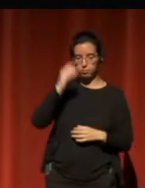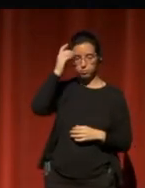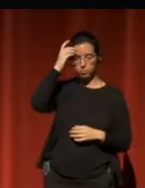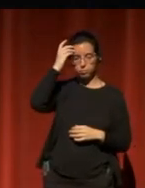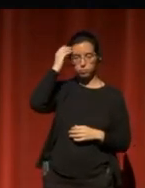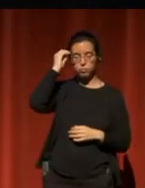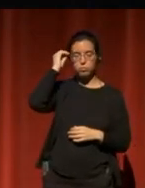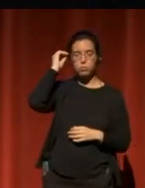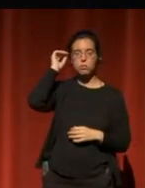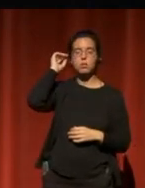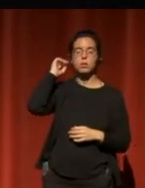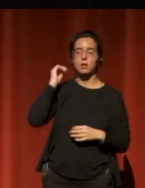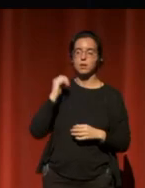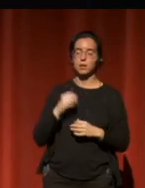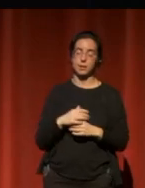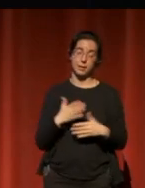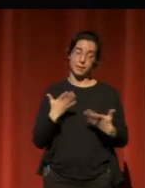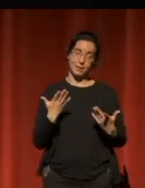Ahí es nada.